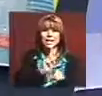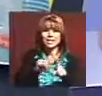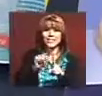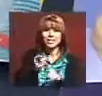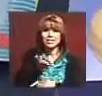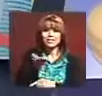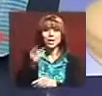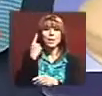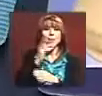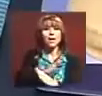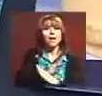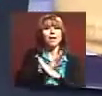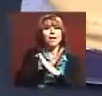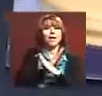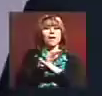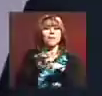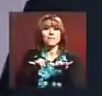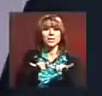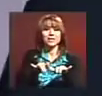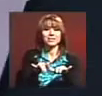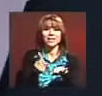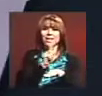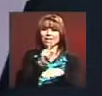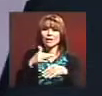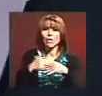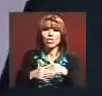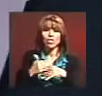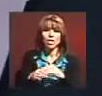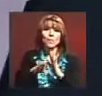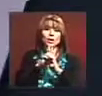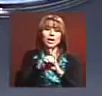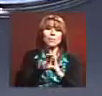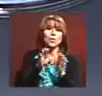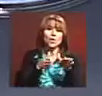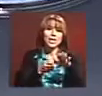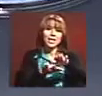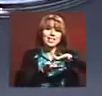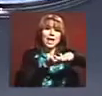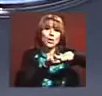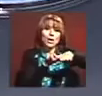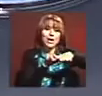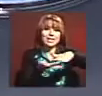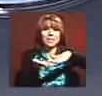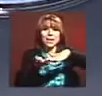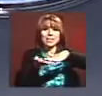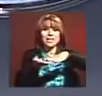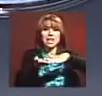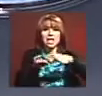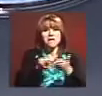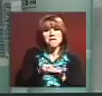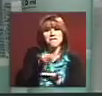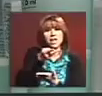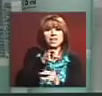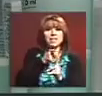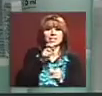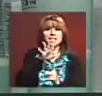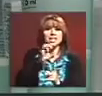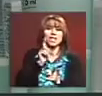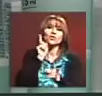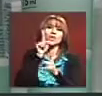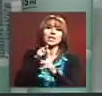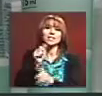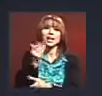dispositivos para proteger sus pies de lesiones, tales como taloneras y plantillas. Su precio varía desde los 500 colones hasta